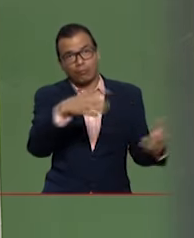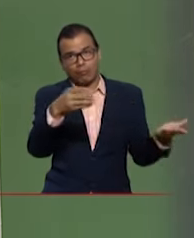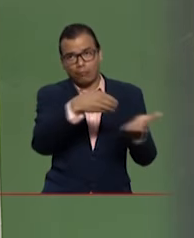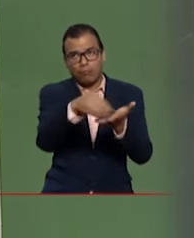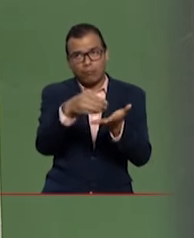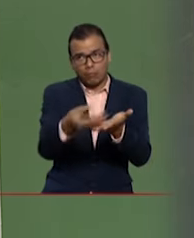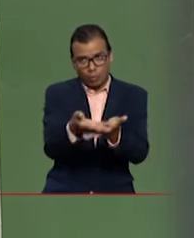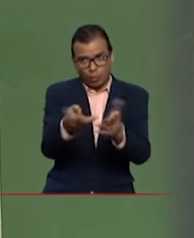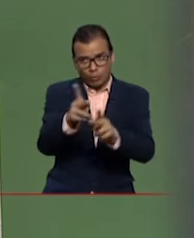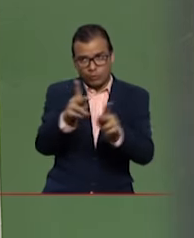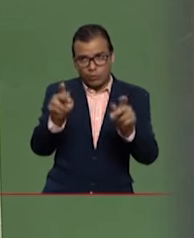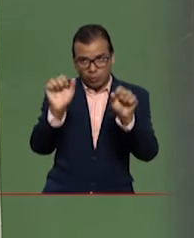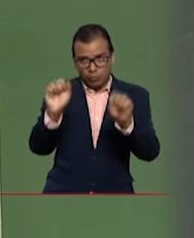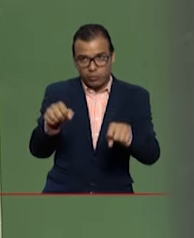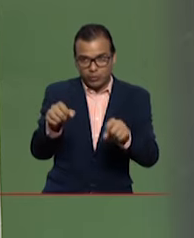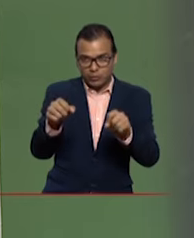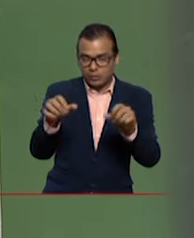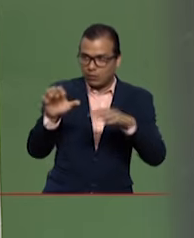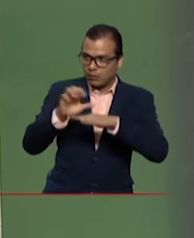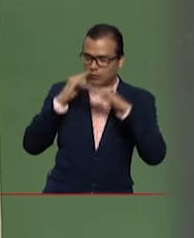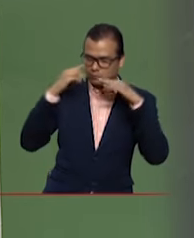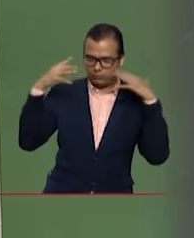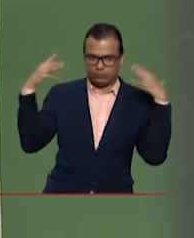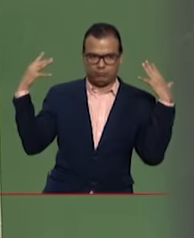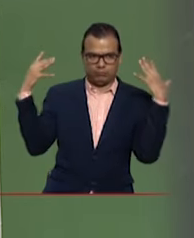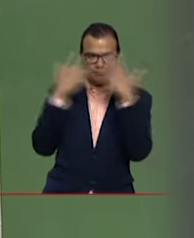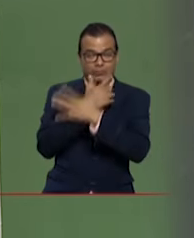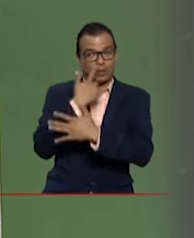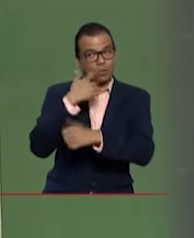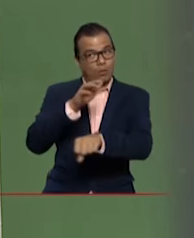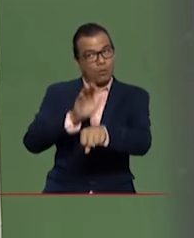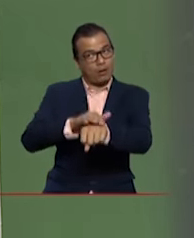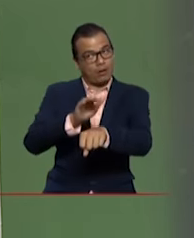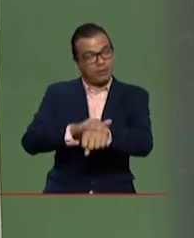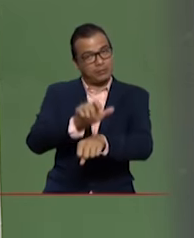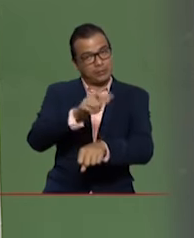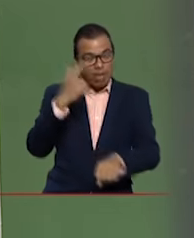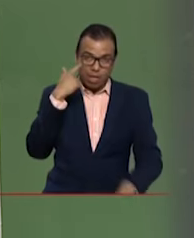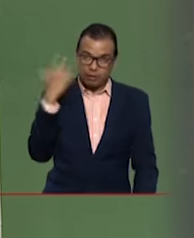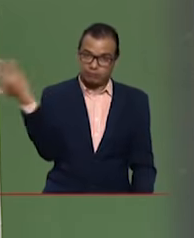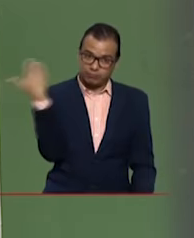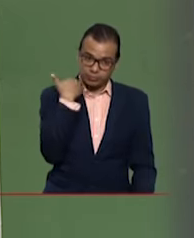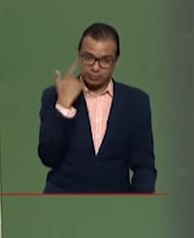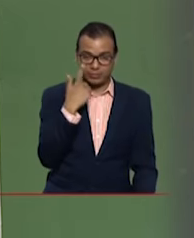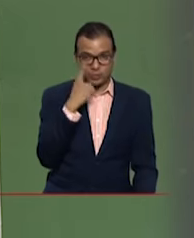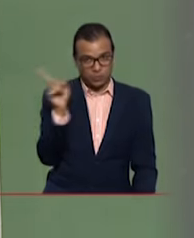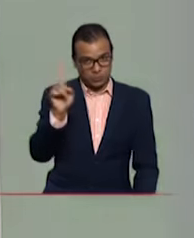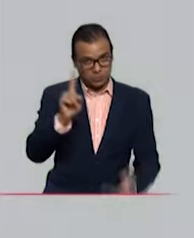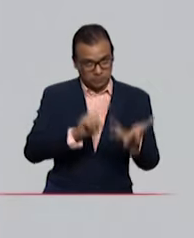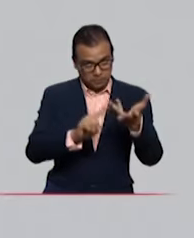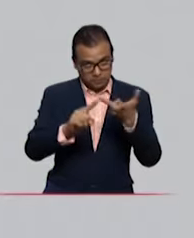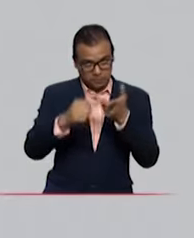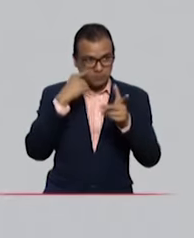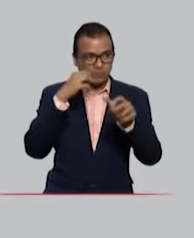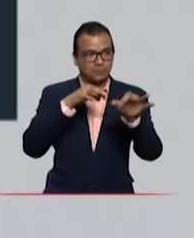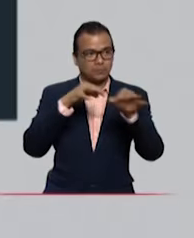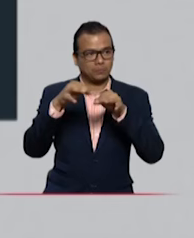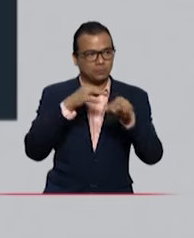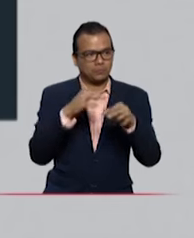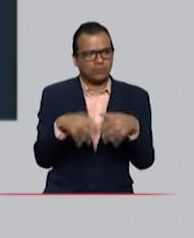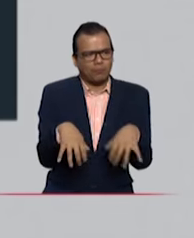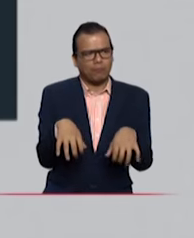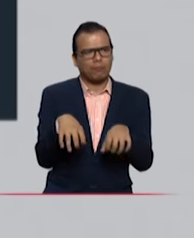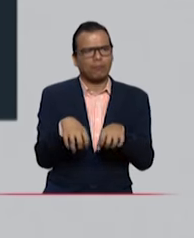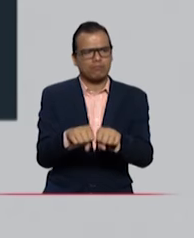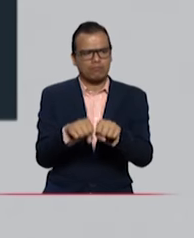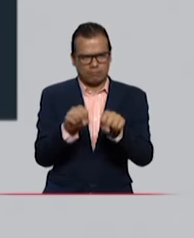autoridades ambientales. La CBC advirtió de las restricciones que tienen los páramos y las áreas protegidas. Esta es la